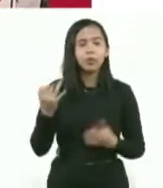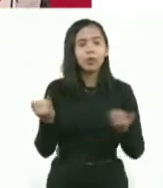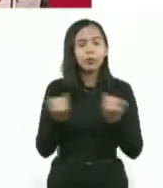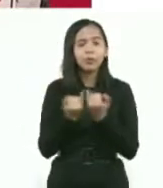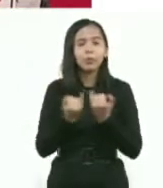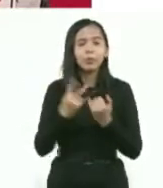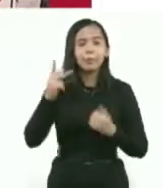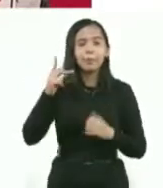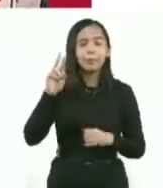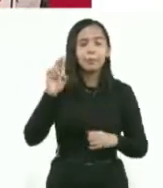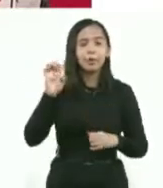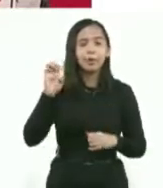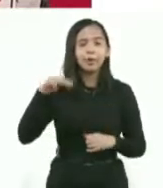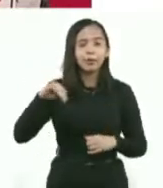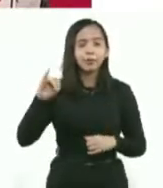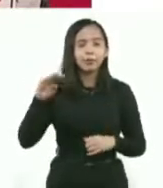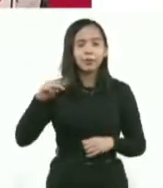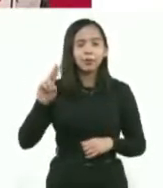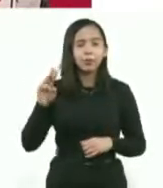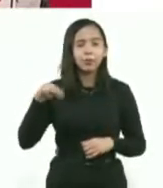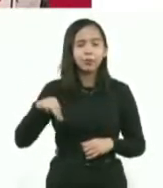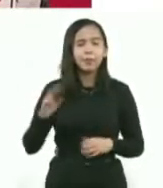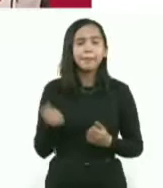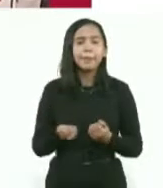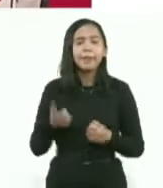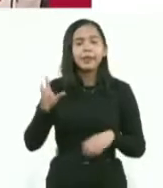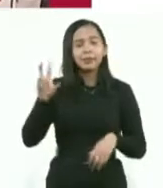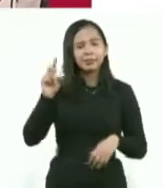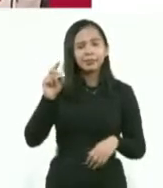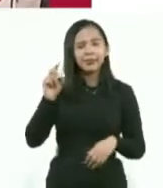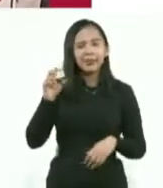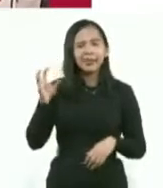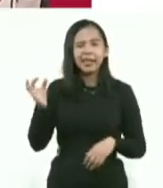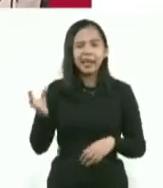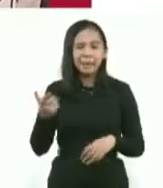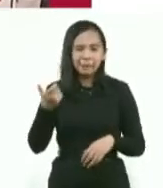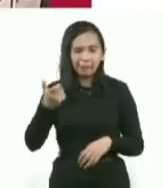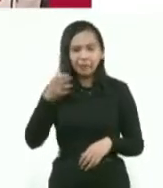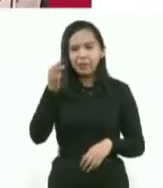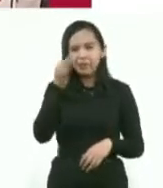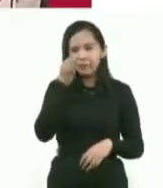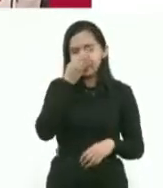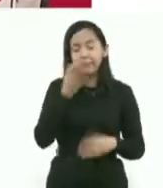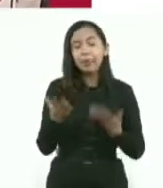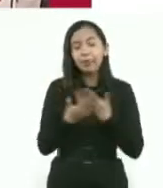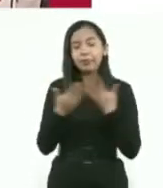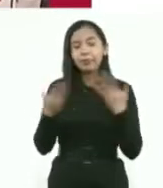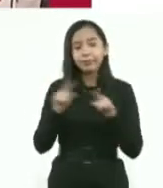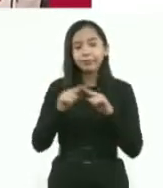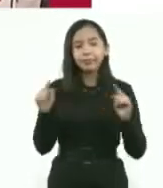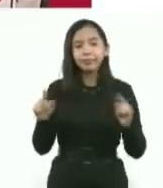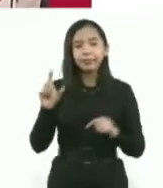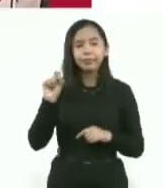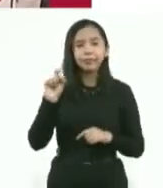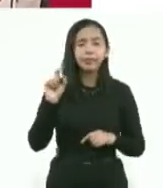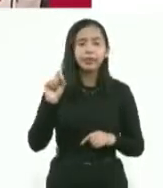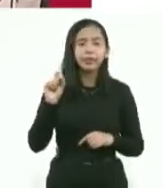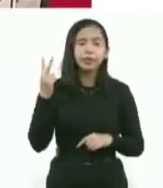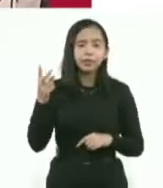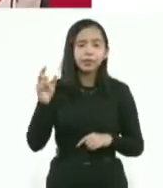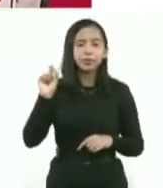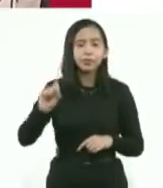Premium, aquí es donde les decía, llegó a estar casi a 30 pesos y ahora está en 26.29, sin embargo, pues sigue